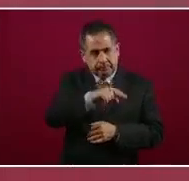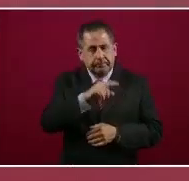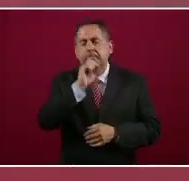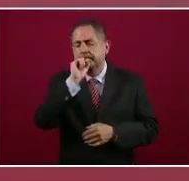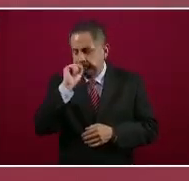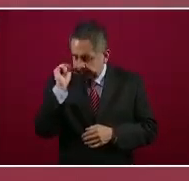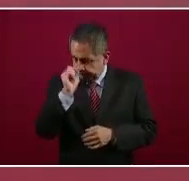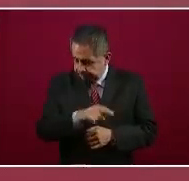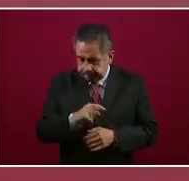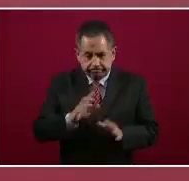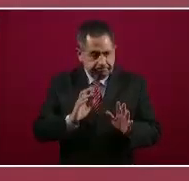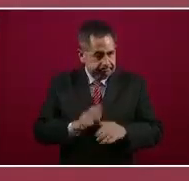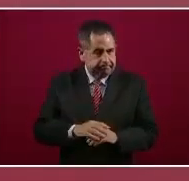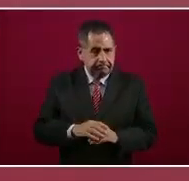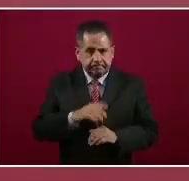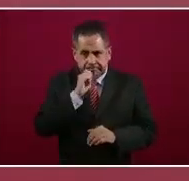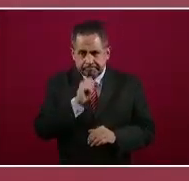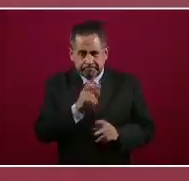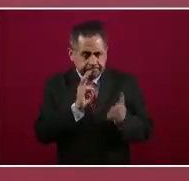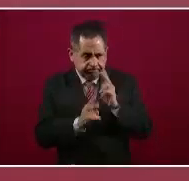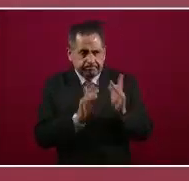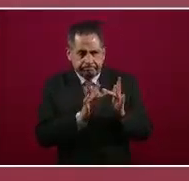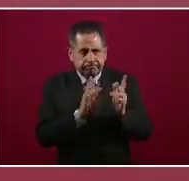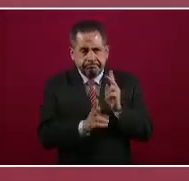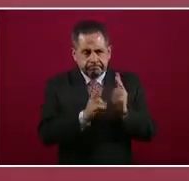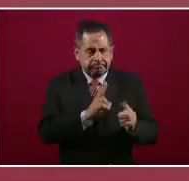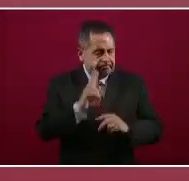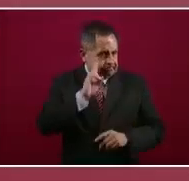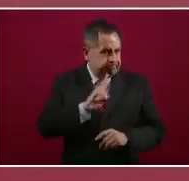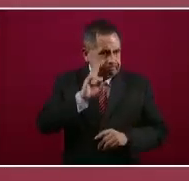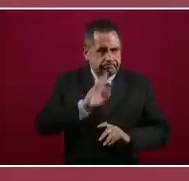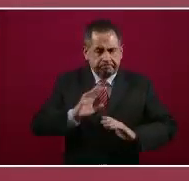también esté atendiendo lo